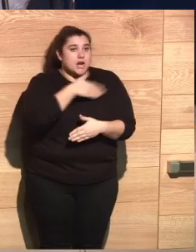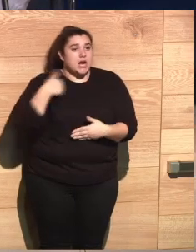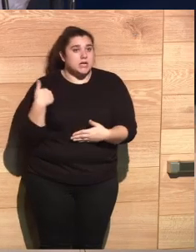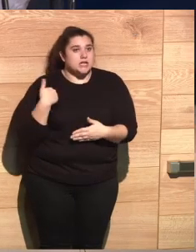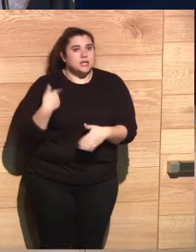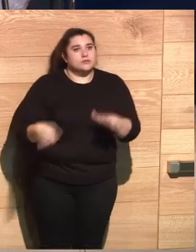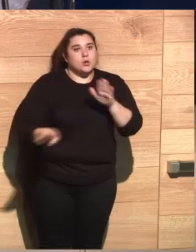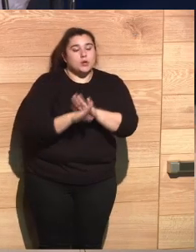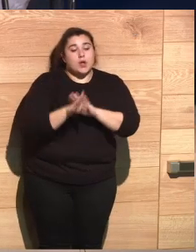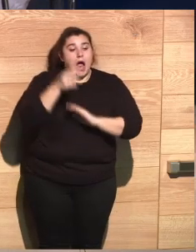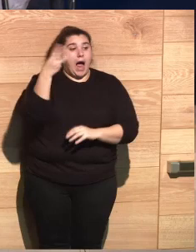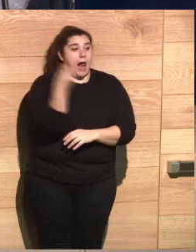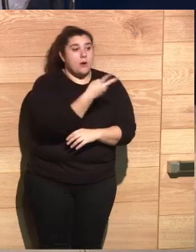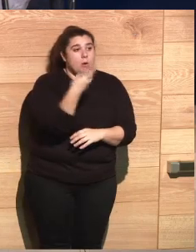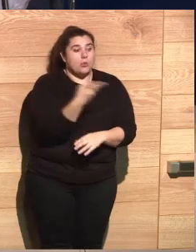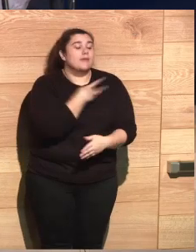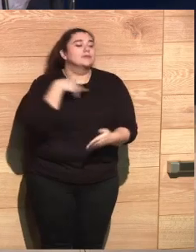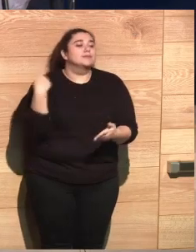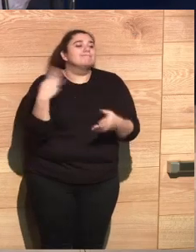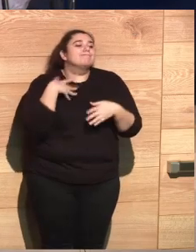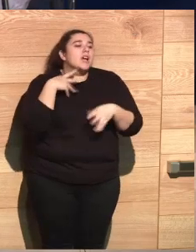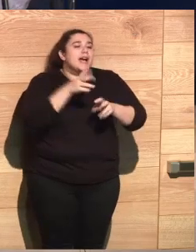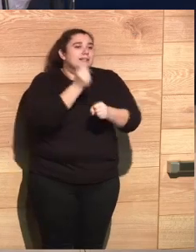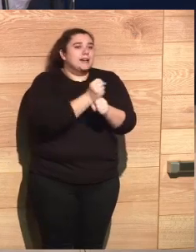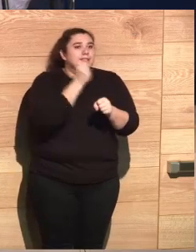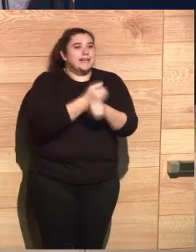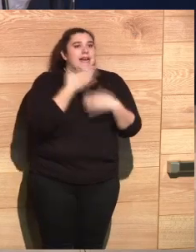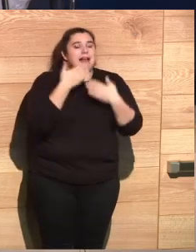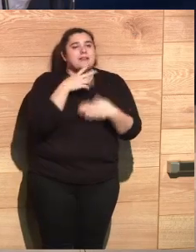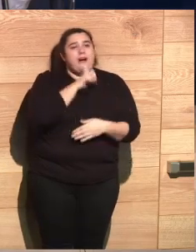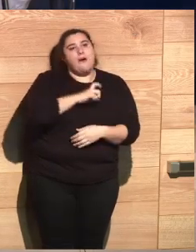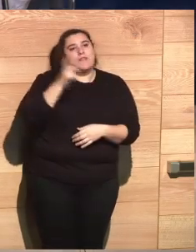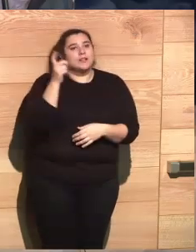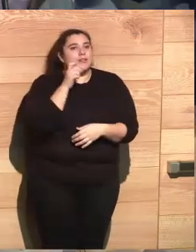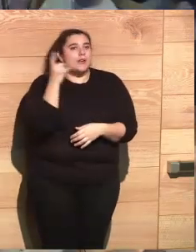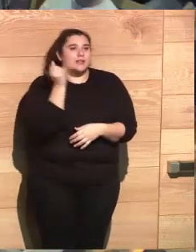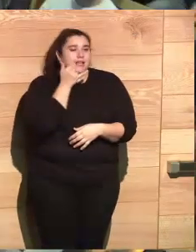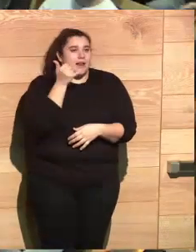el trabajo de Marta y Miguel, que ha sido un placer teneros aquí. Y gracias a la Fundación, por supuesto. Gracias.